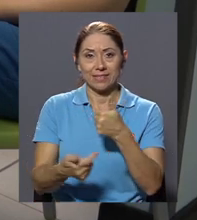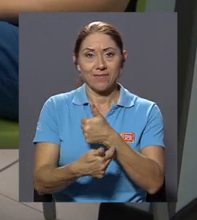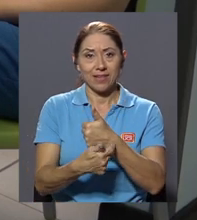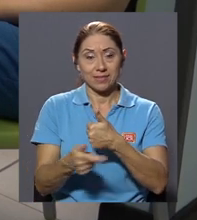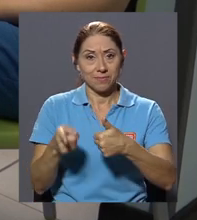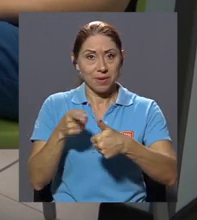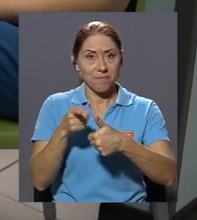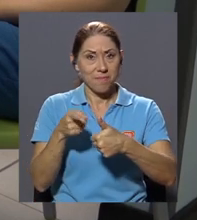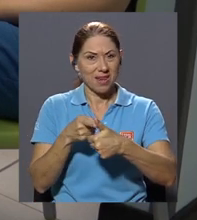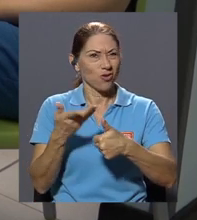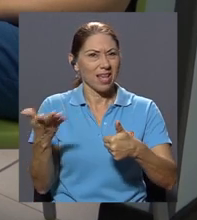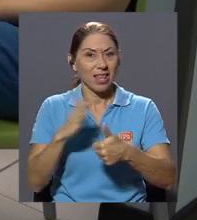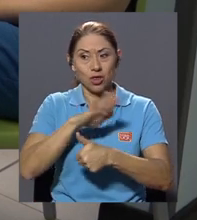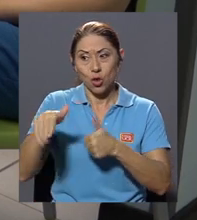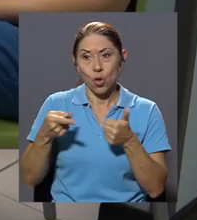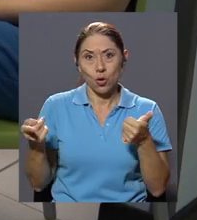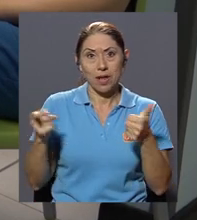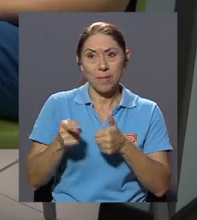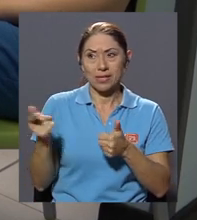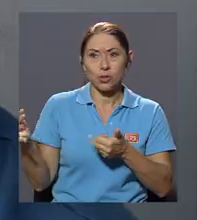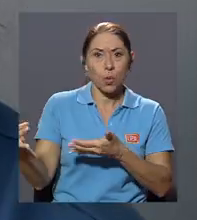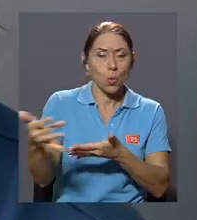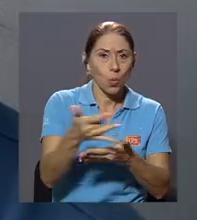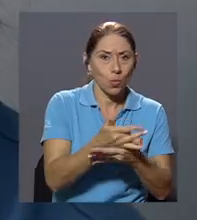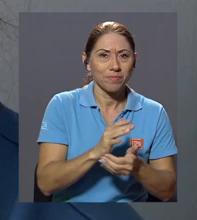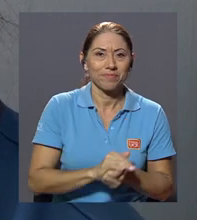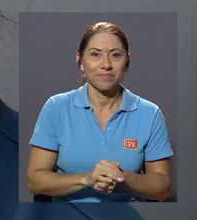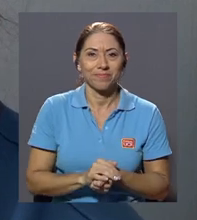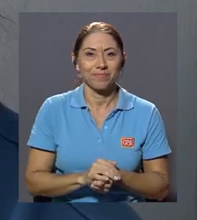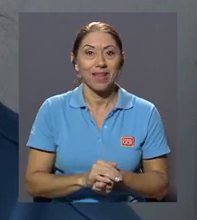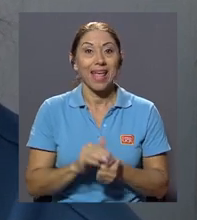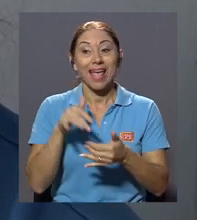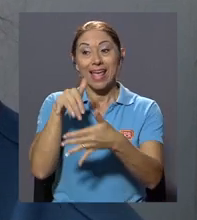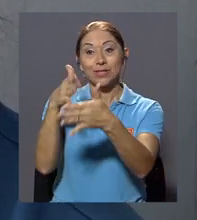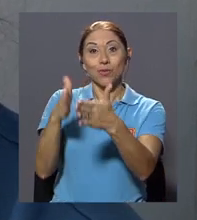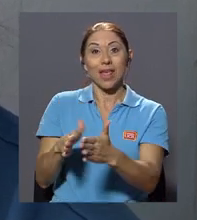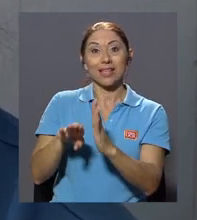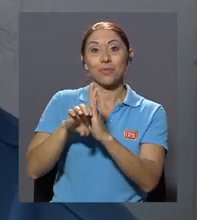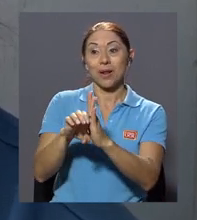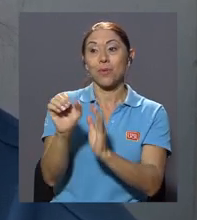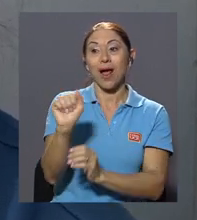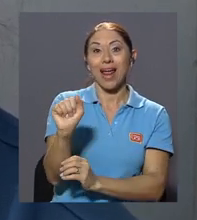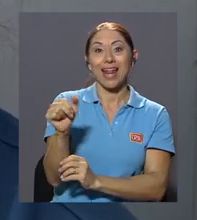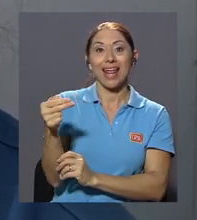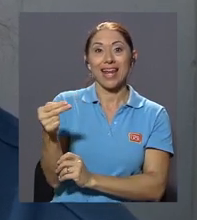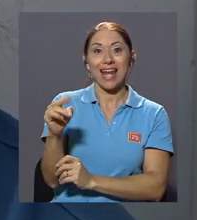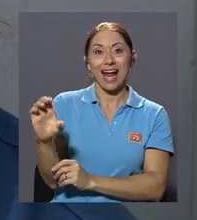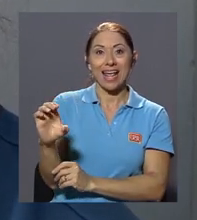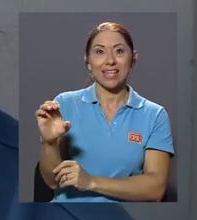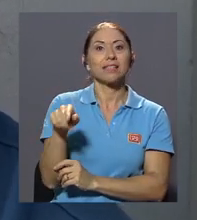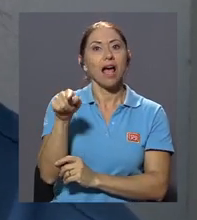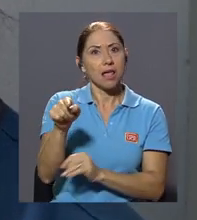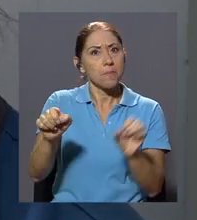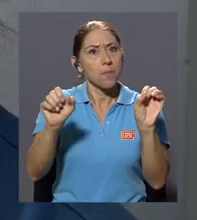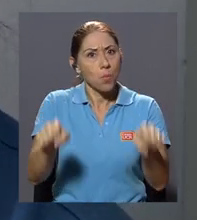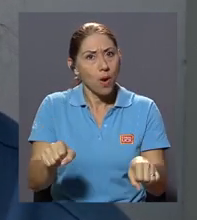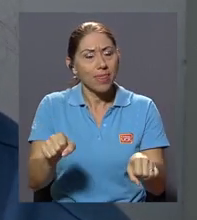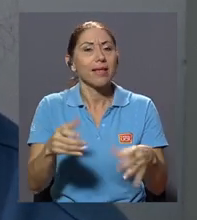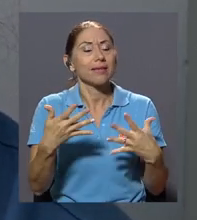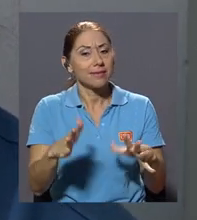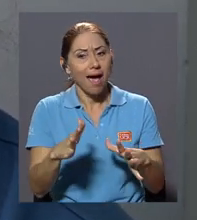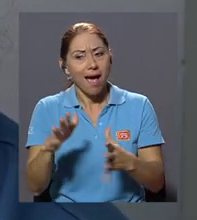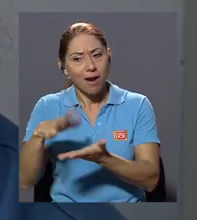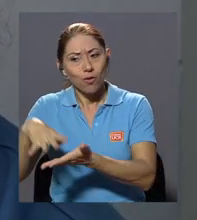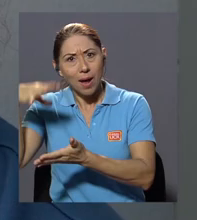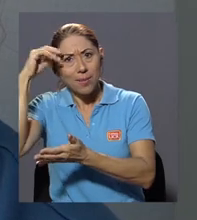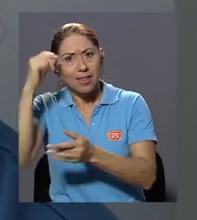una recopilación de todo lo que pasó durante el escenario. Para estudiantes como Ana Elena Cañas, es un espacio que les permite poner en práctica lo que